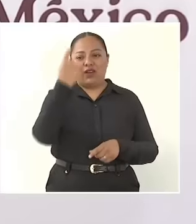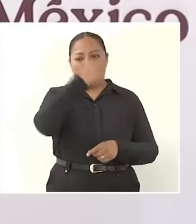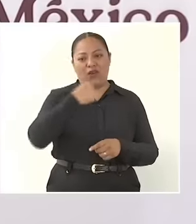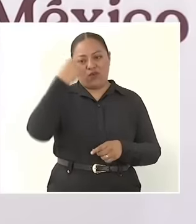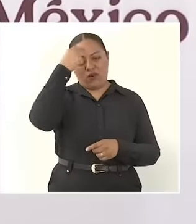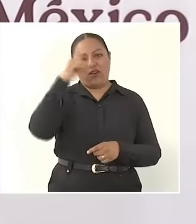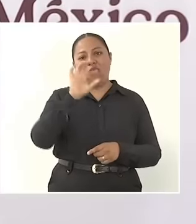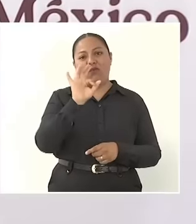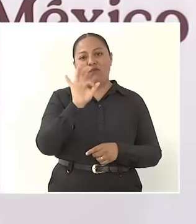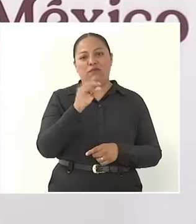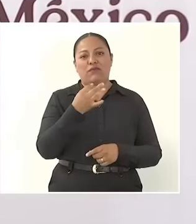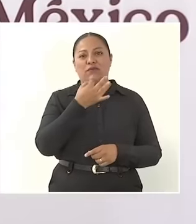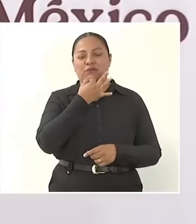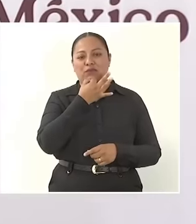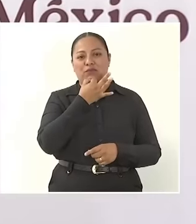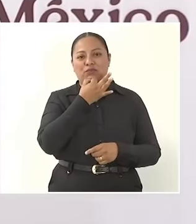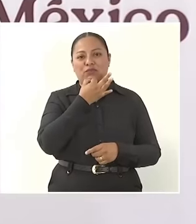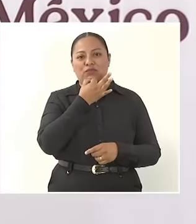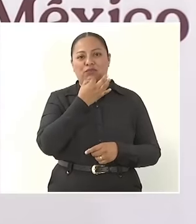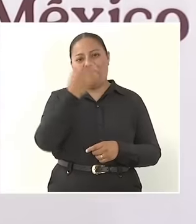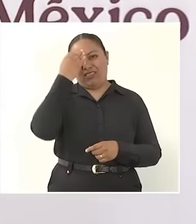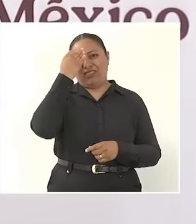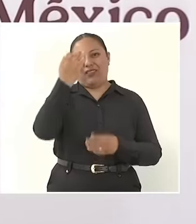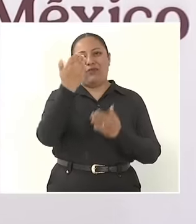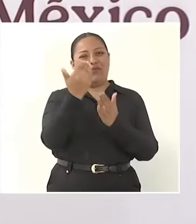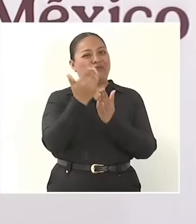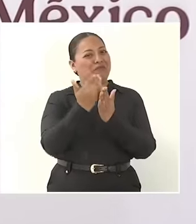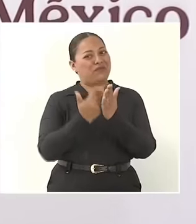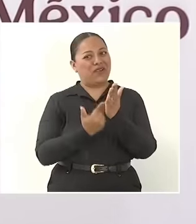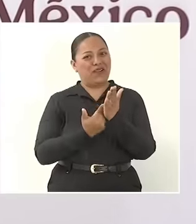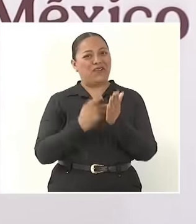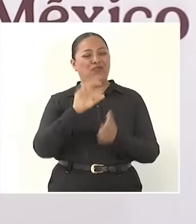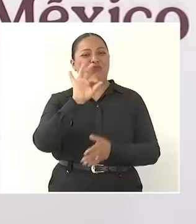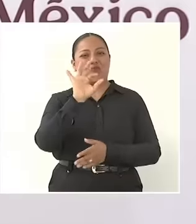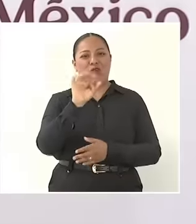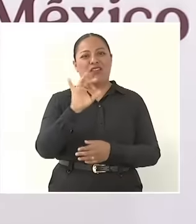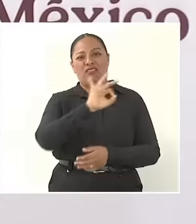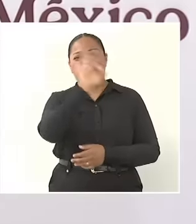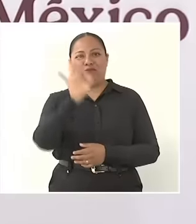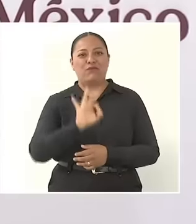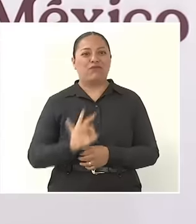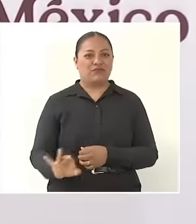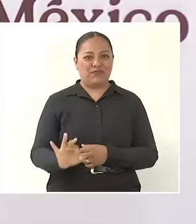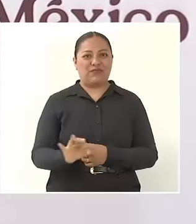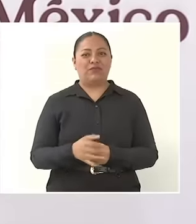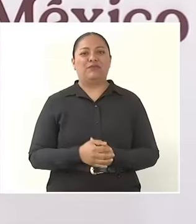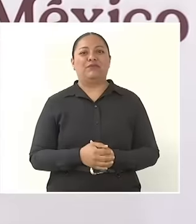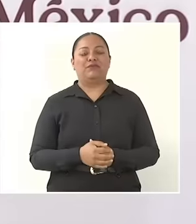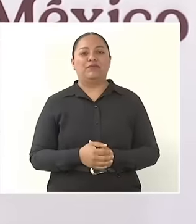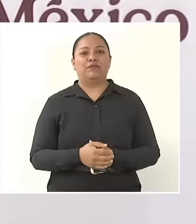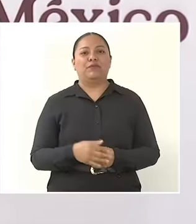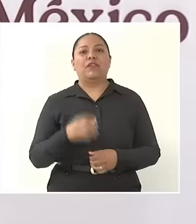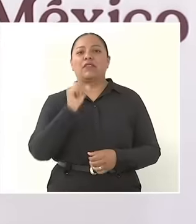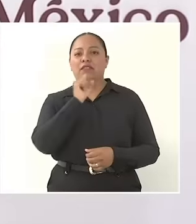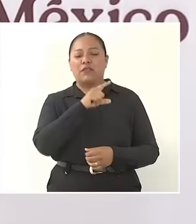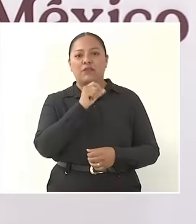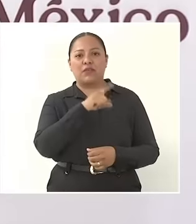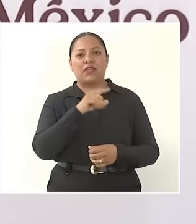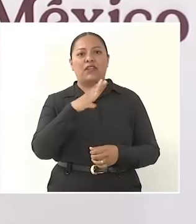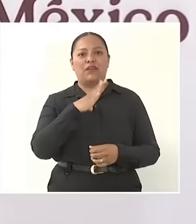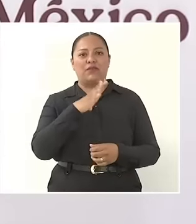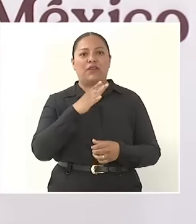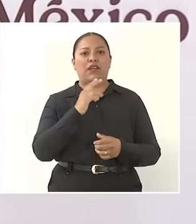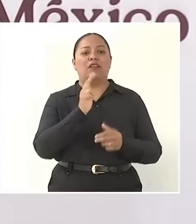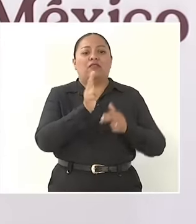habrá un ahorro de tiempo de cerca del 40%. Adicionalmente, bueno, habrá una flota de trenes